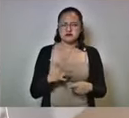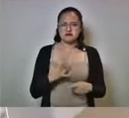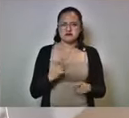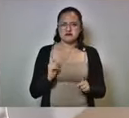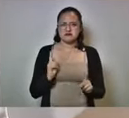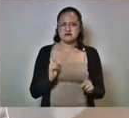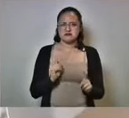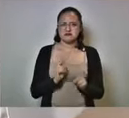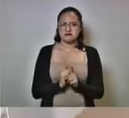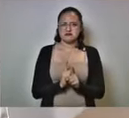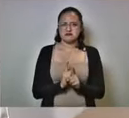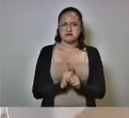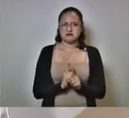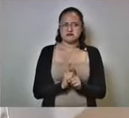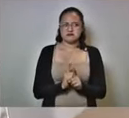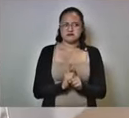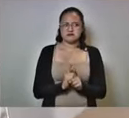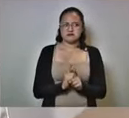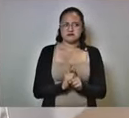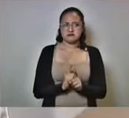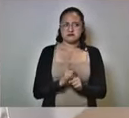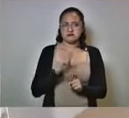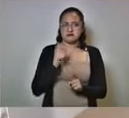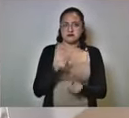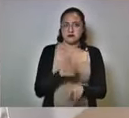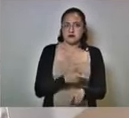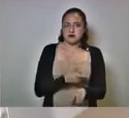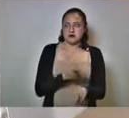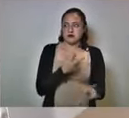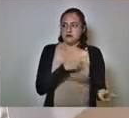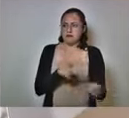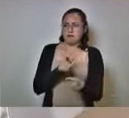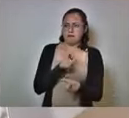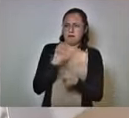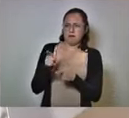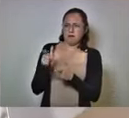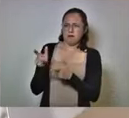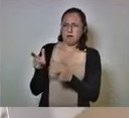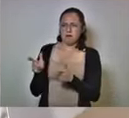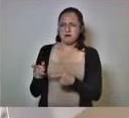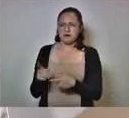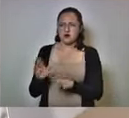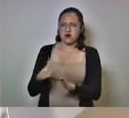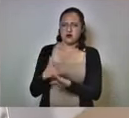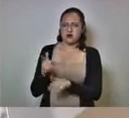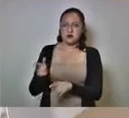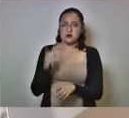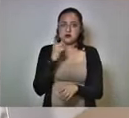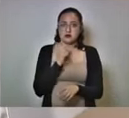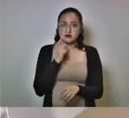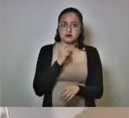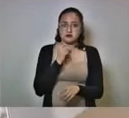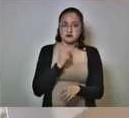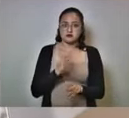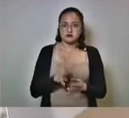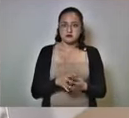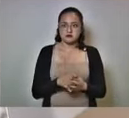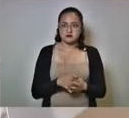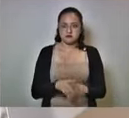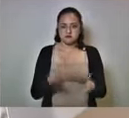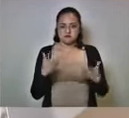cuando no era así y comenzó a disparar en contra de la